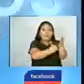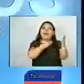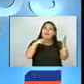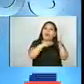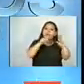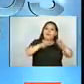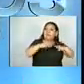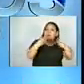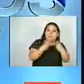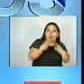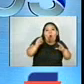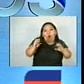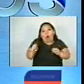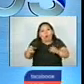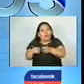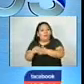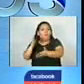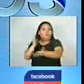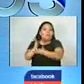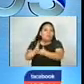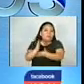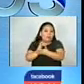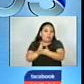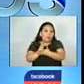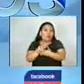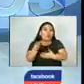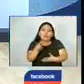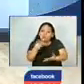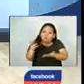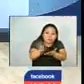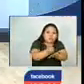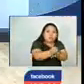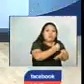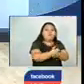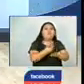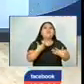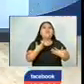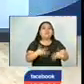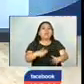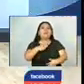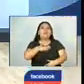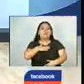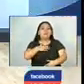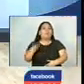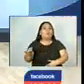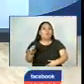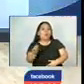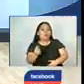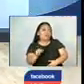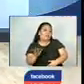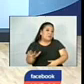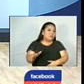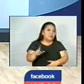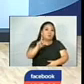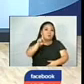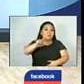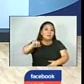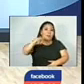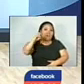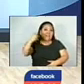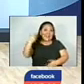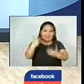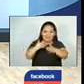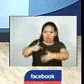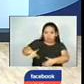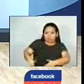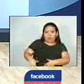miembros de pandillas o pertenecientes a grupos delictivos y en tema de incautación también reportaron que se han incautado al menos más de mil armas